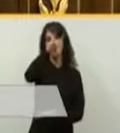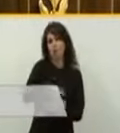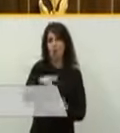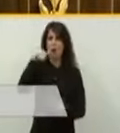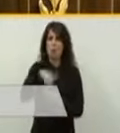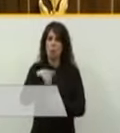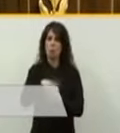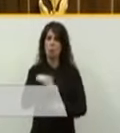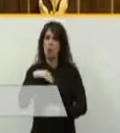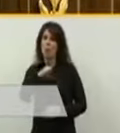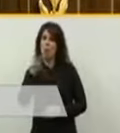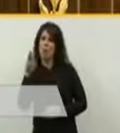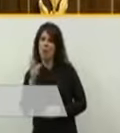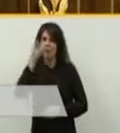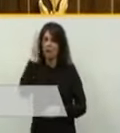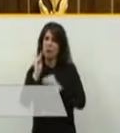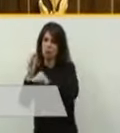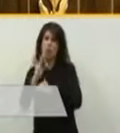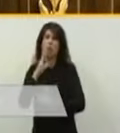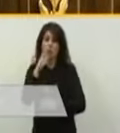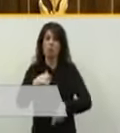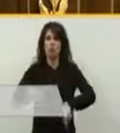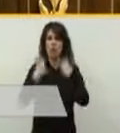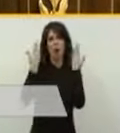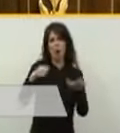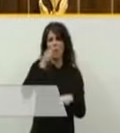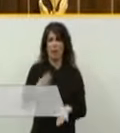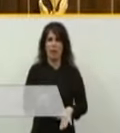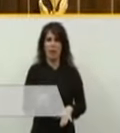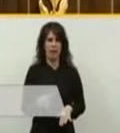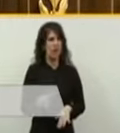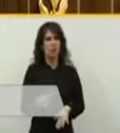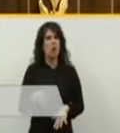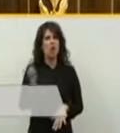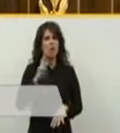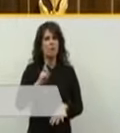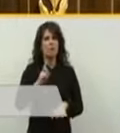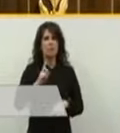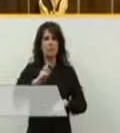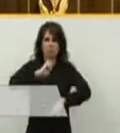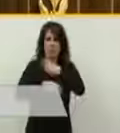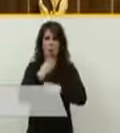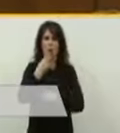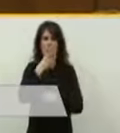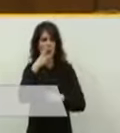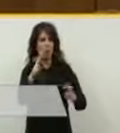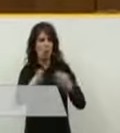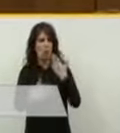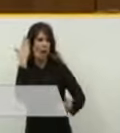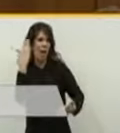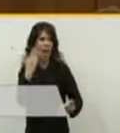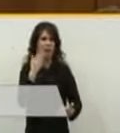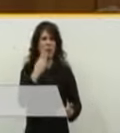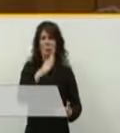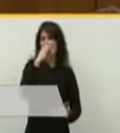Partido Popular. Porque, señorías, no se trata de cambiar por cambiar, por afán de novedad, por no saber